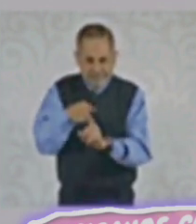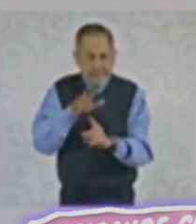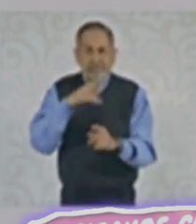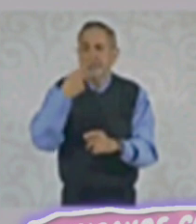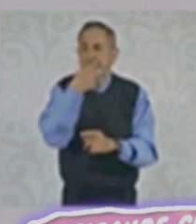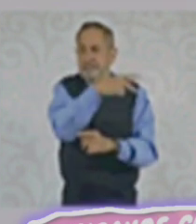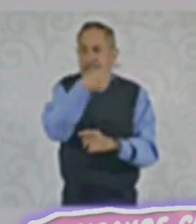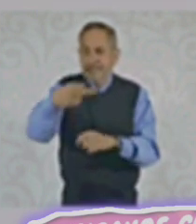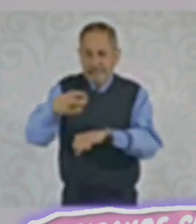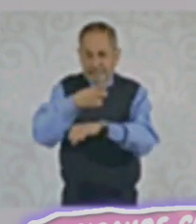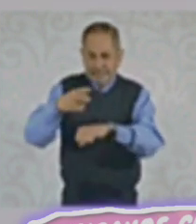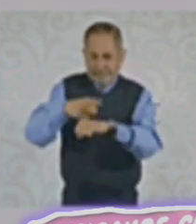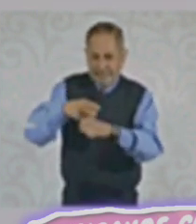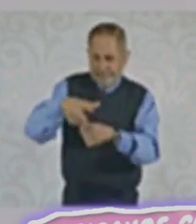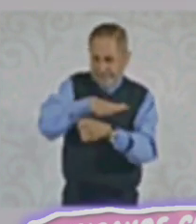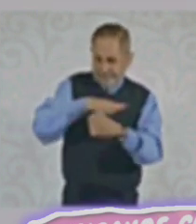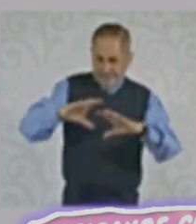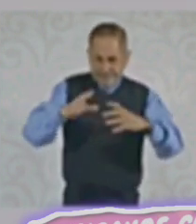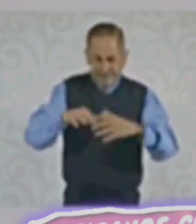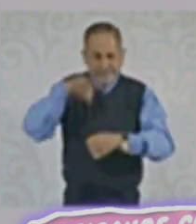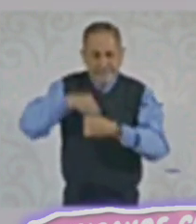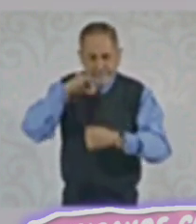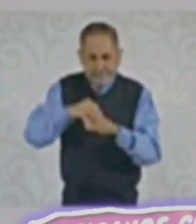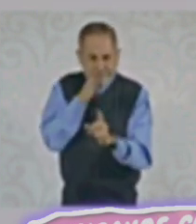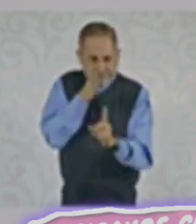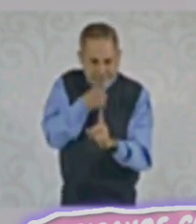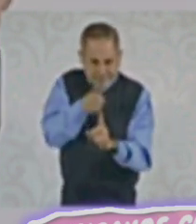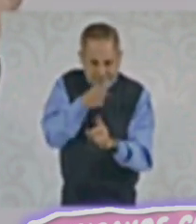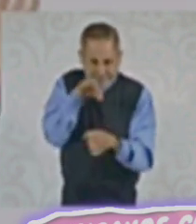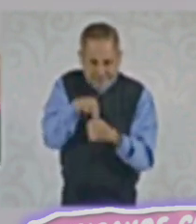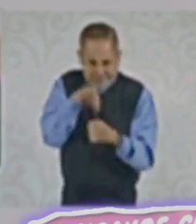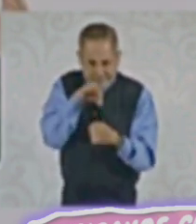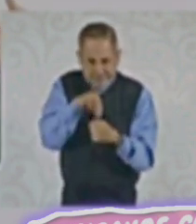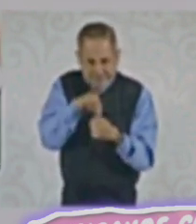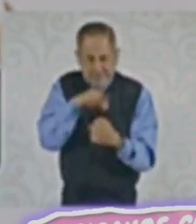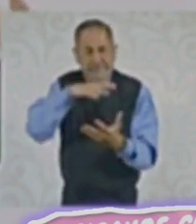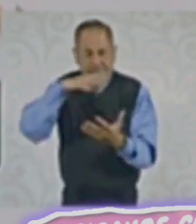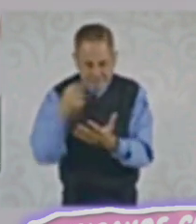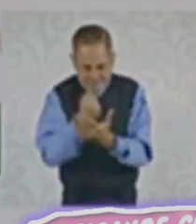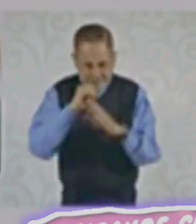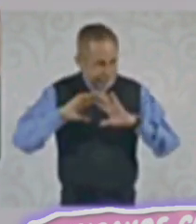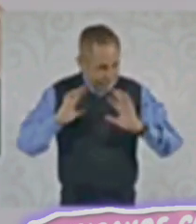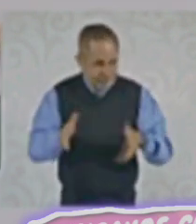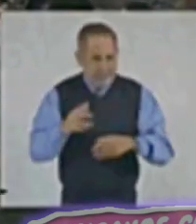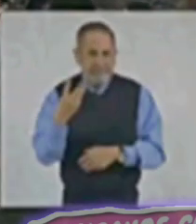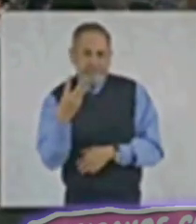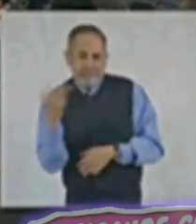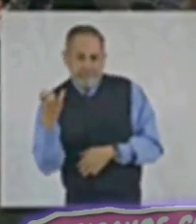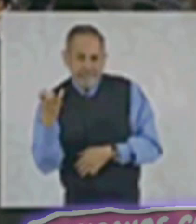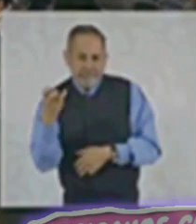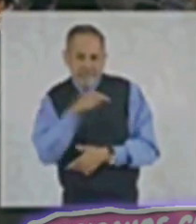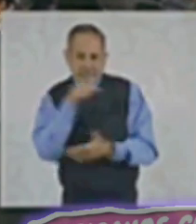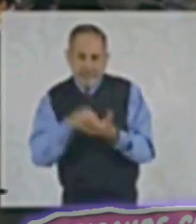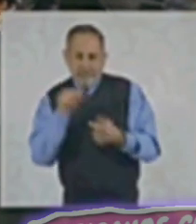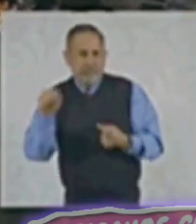distrito. Y después esos son 300 distritos electorales,